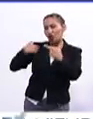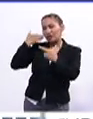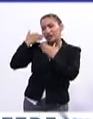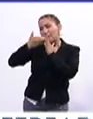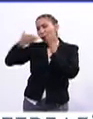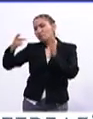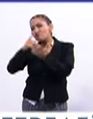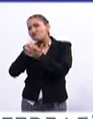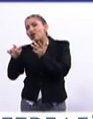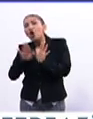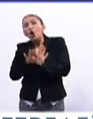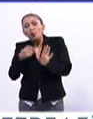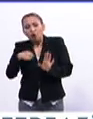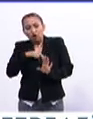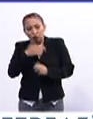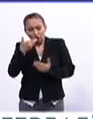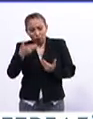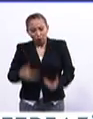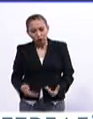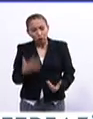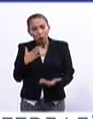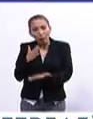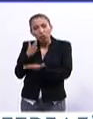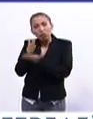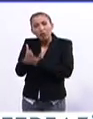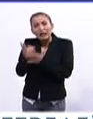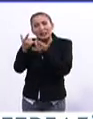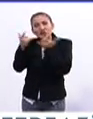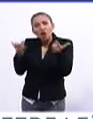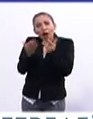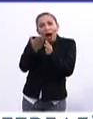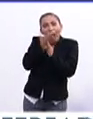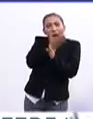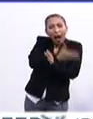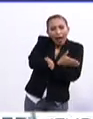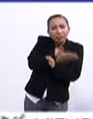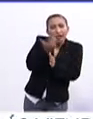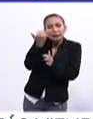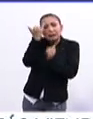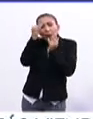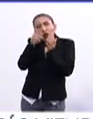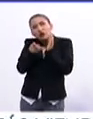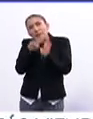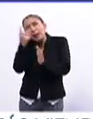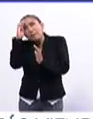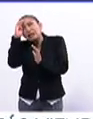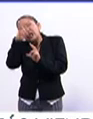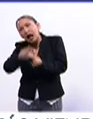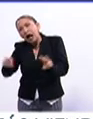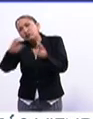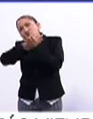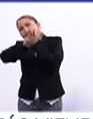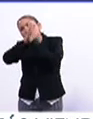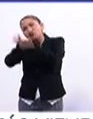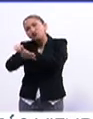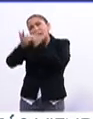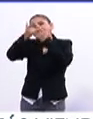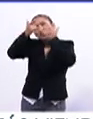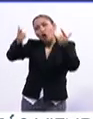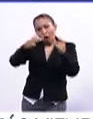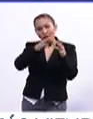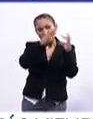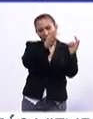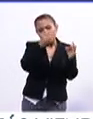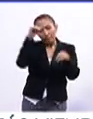tiempo. Es decir, de qué manera podemos acercarnos a las historias del pasado, reimaginarlas, repensarlas, transformar, digamos, la historia